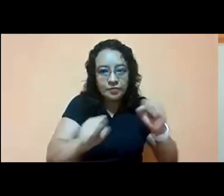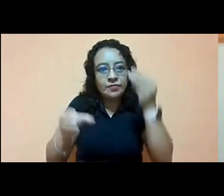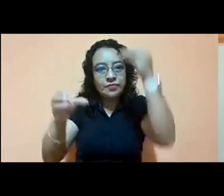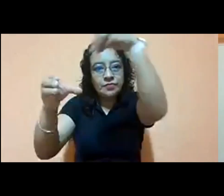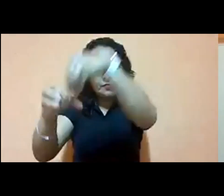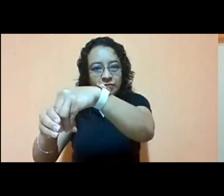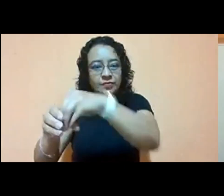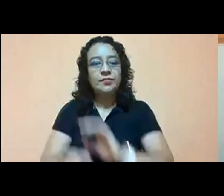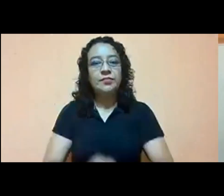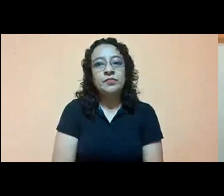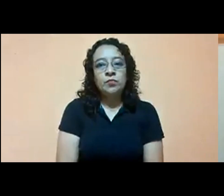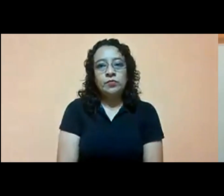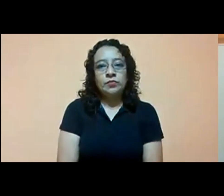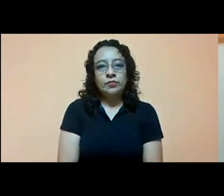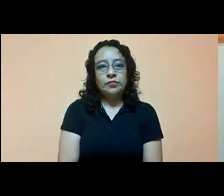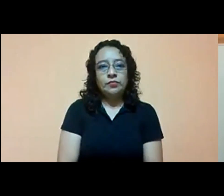ingresar. Muy bien.